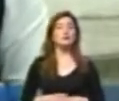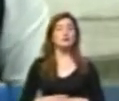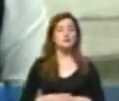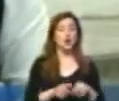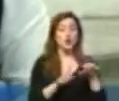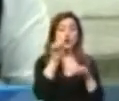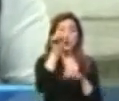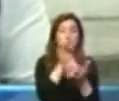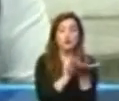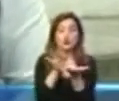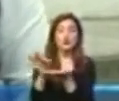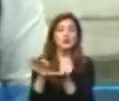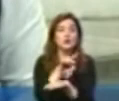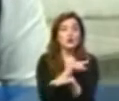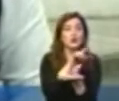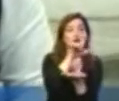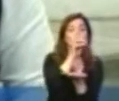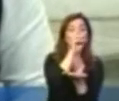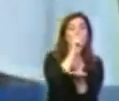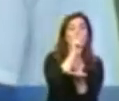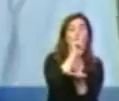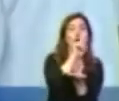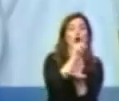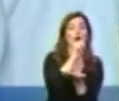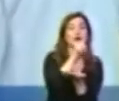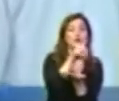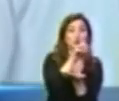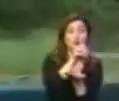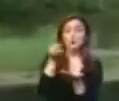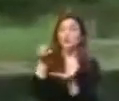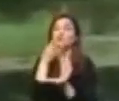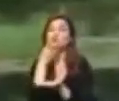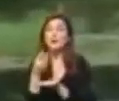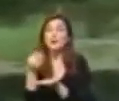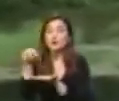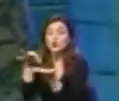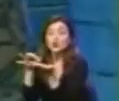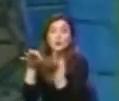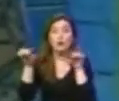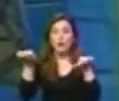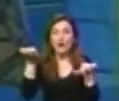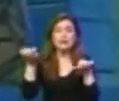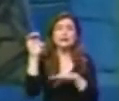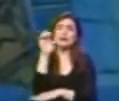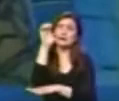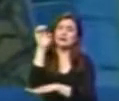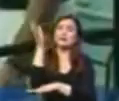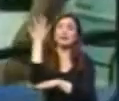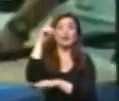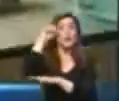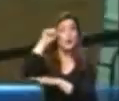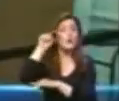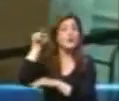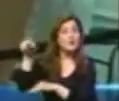en San Lorenzo como en Eloy Alfaro rige el estado de excepción decretado la semana pasada por el Ejecutivo luego del ataque